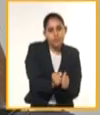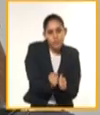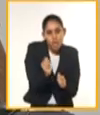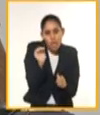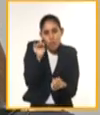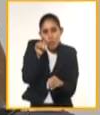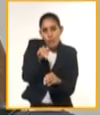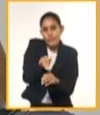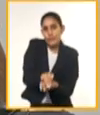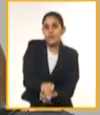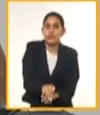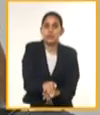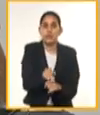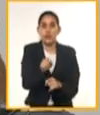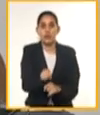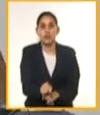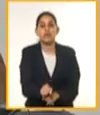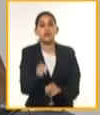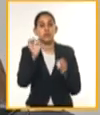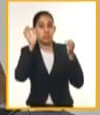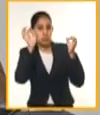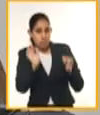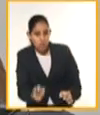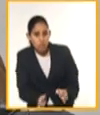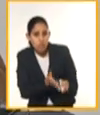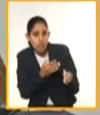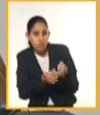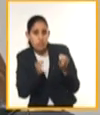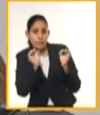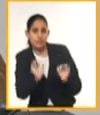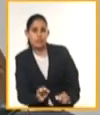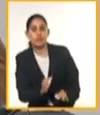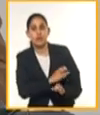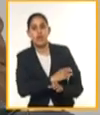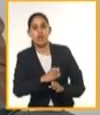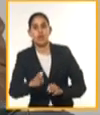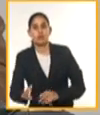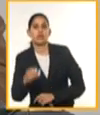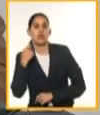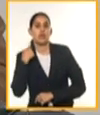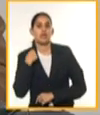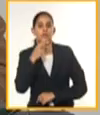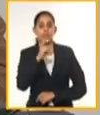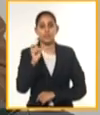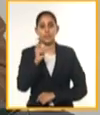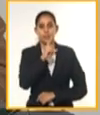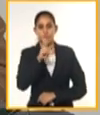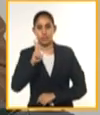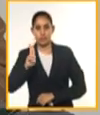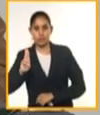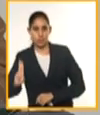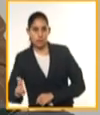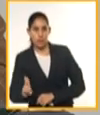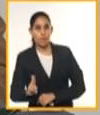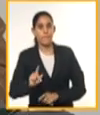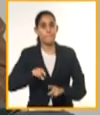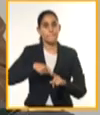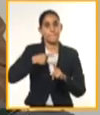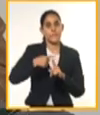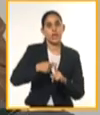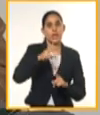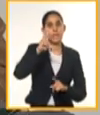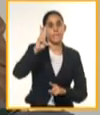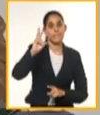el año 2022. Entre el 2014 y el 2022 fueron más de 20.000